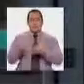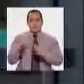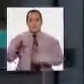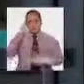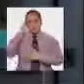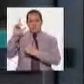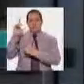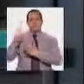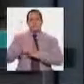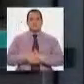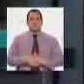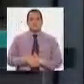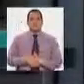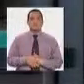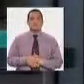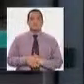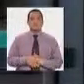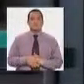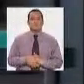Chavín de Huántar.